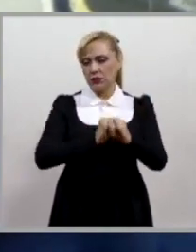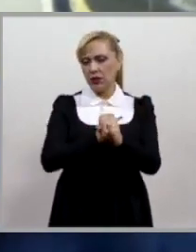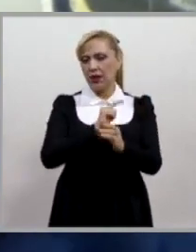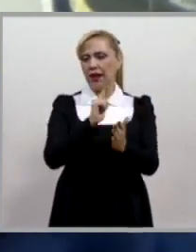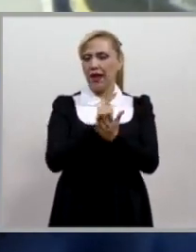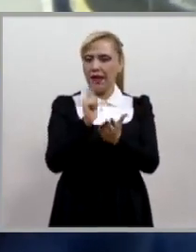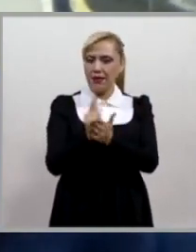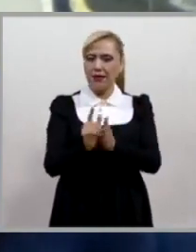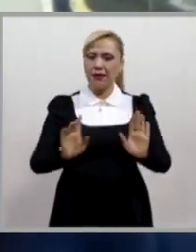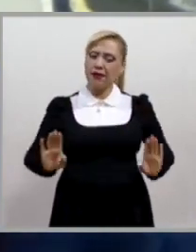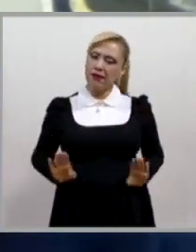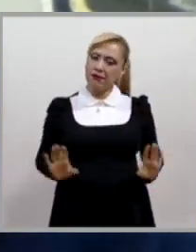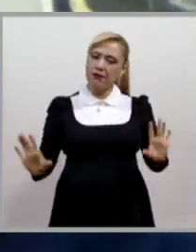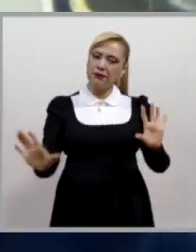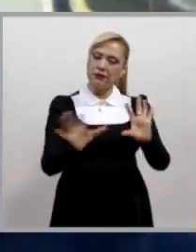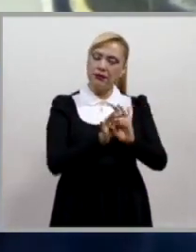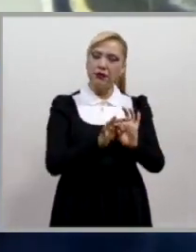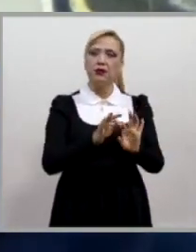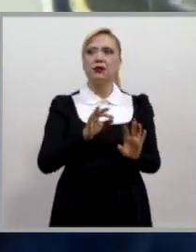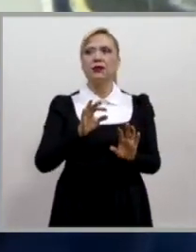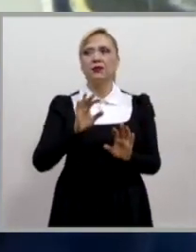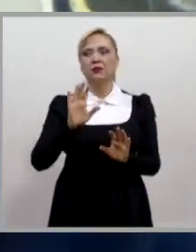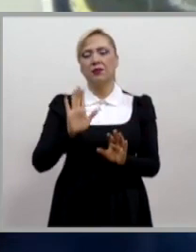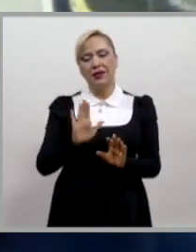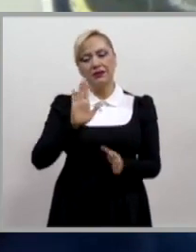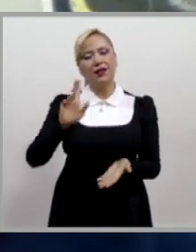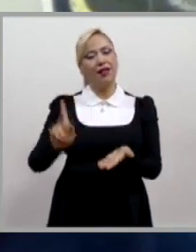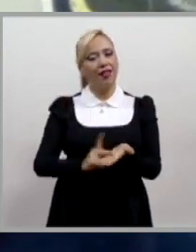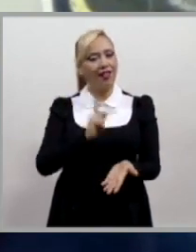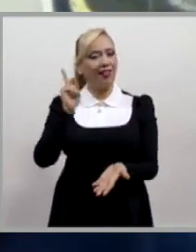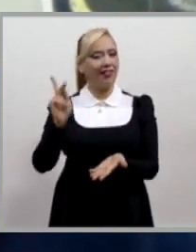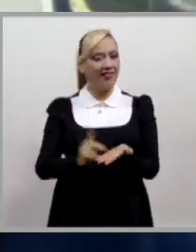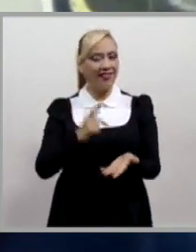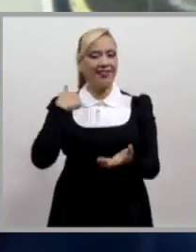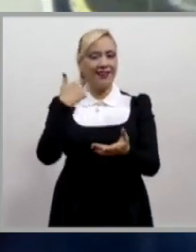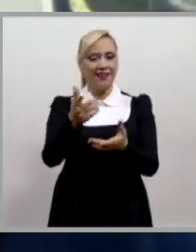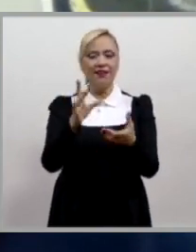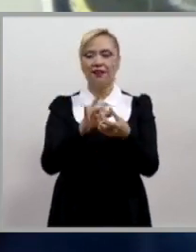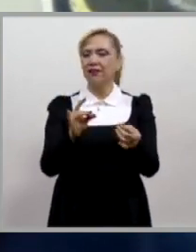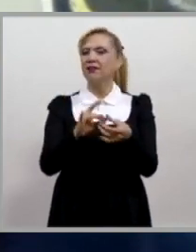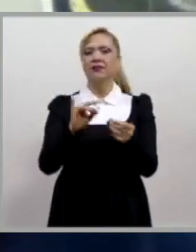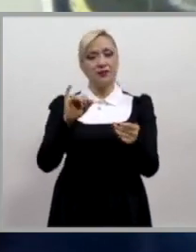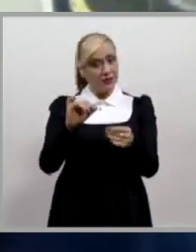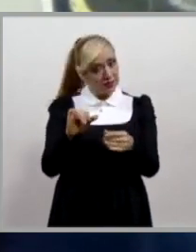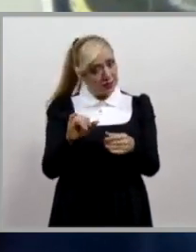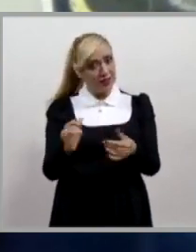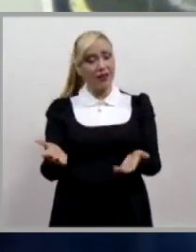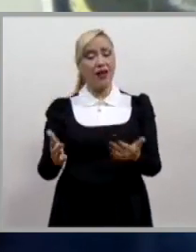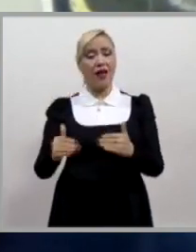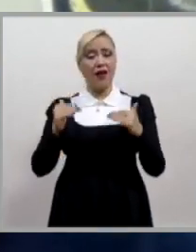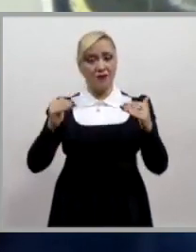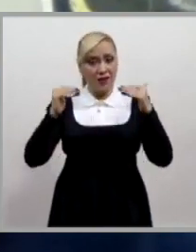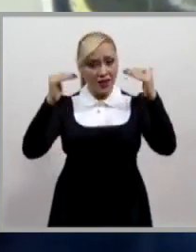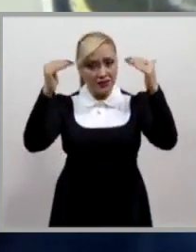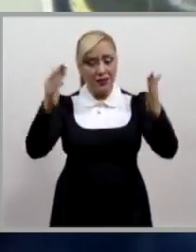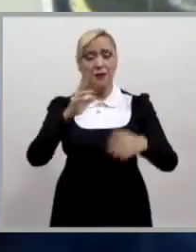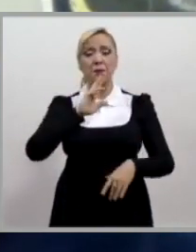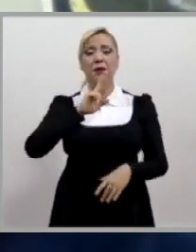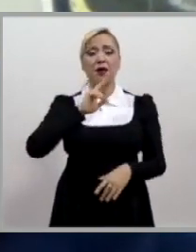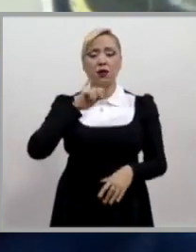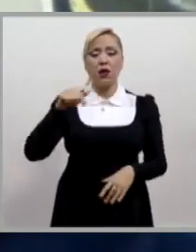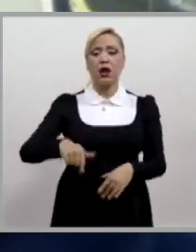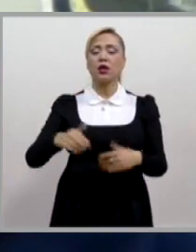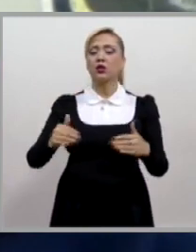aunque suene repetitivo, creo que tenemos que partir de eso. Han habido muchos avances, me parece que se han dado discusiones en la Suprema Corte